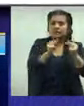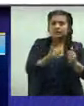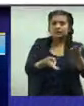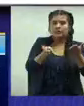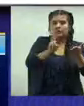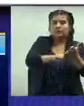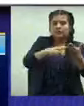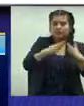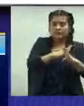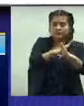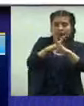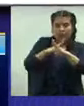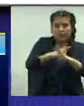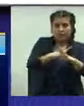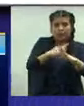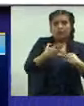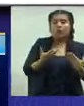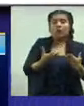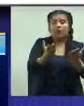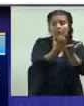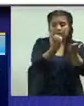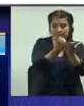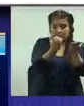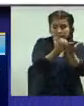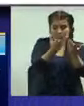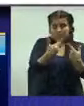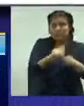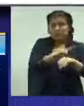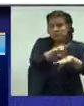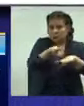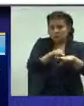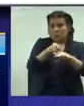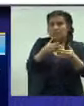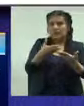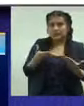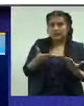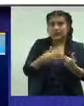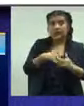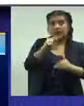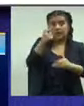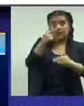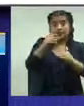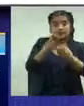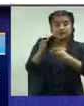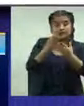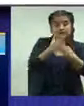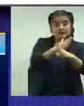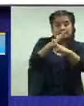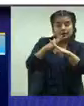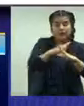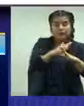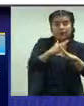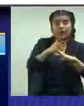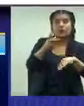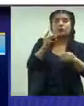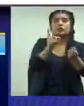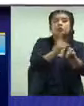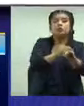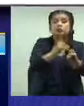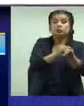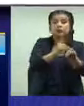para seguro médico escolar. Lo normal hubiera sido que hubiera pasado el seguro médico escolar de educación a